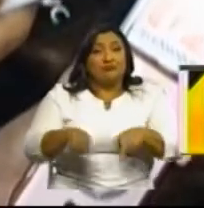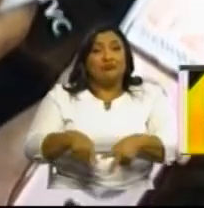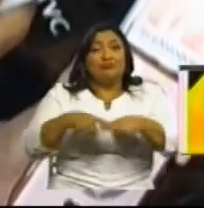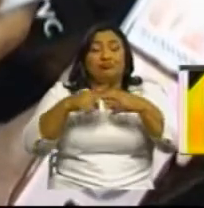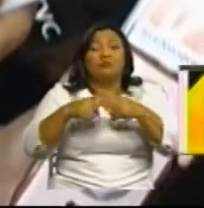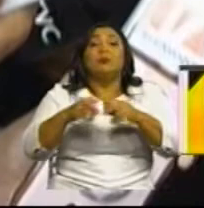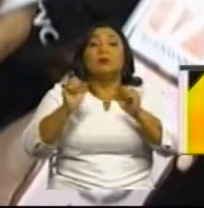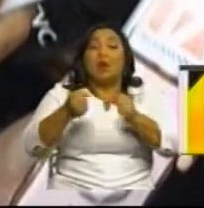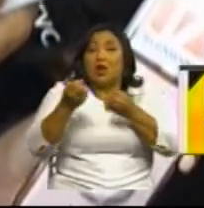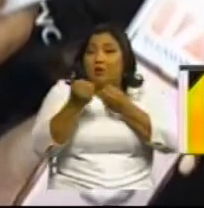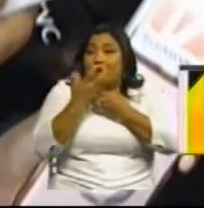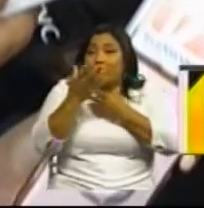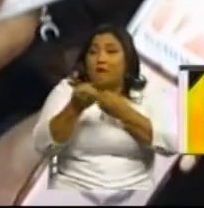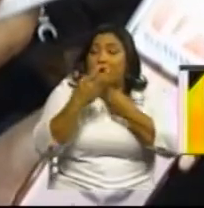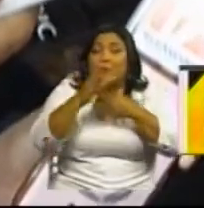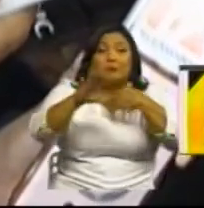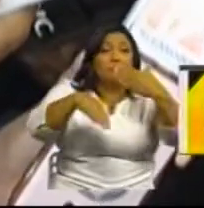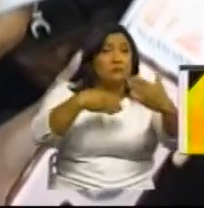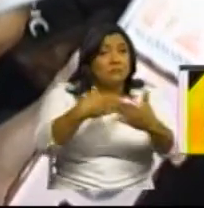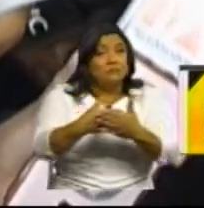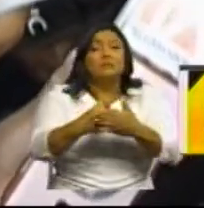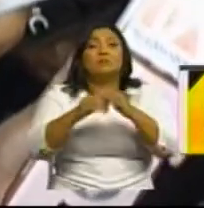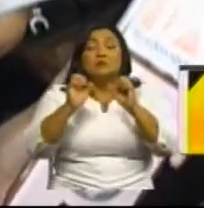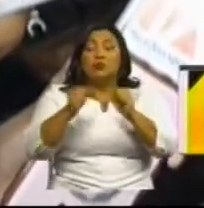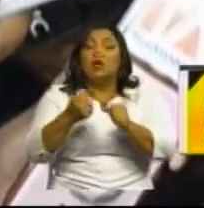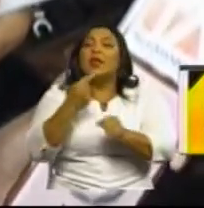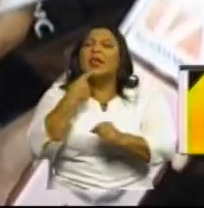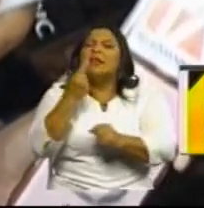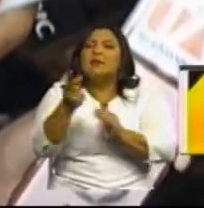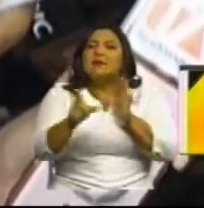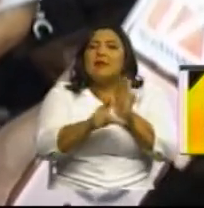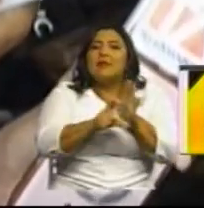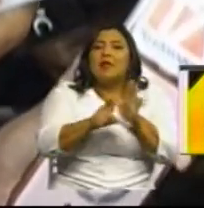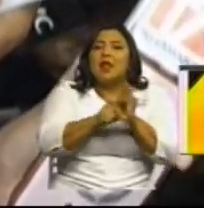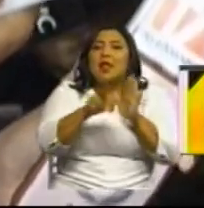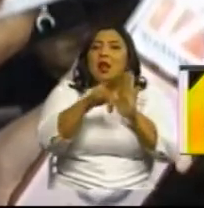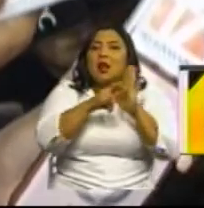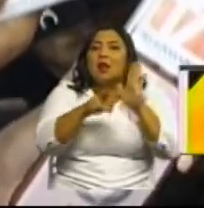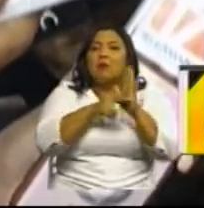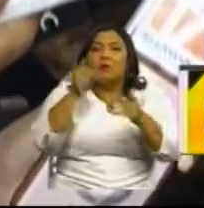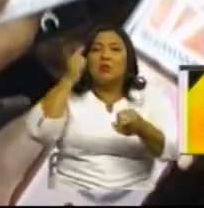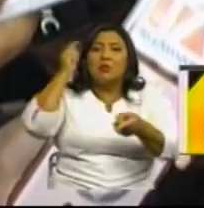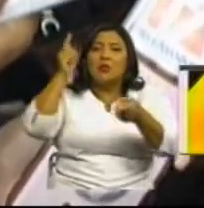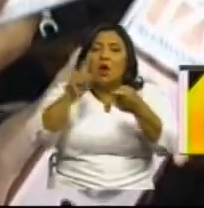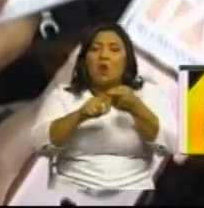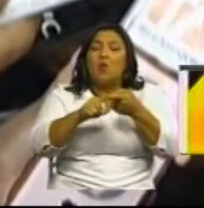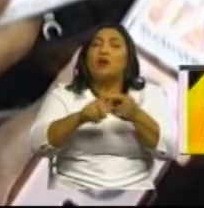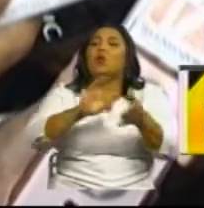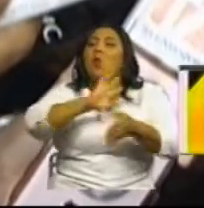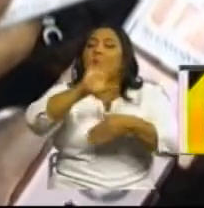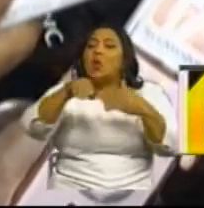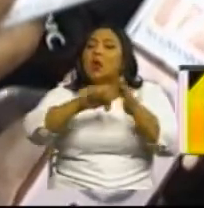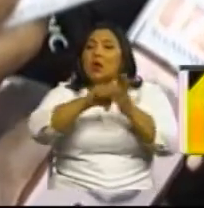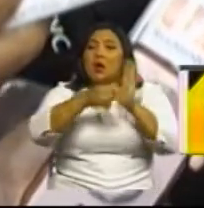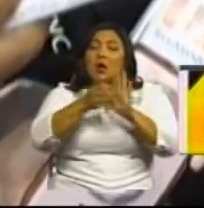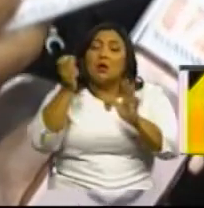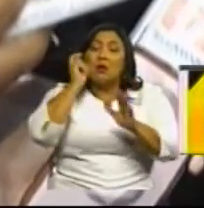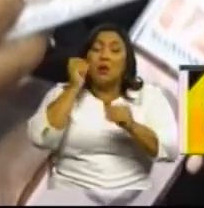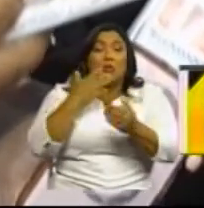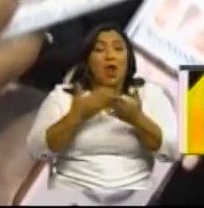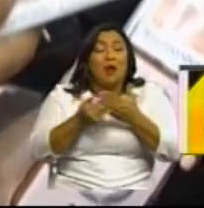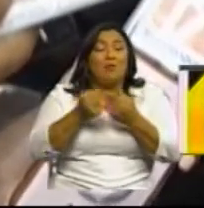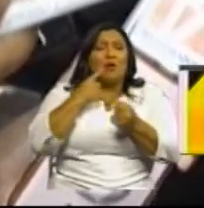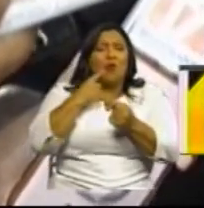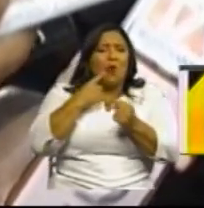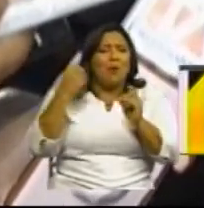informar todo apegado y estrictamente a lo que dice la ley y los reglamentos de acuerdo a la asignación de frecuencias. Si se ha violentado cierto